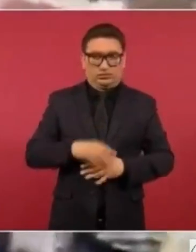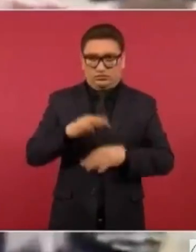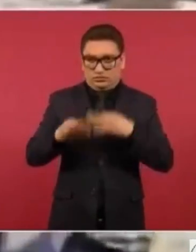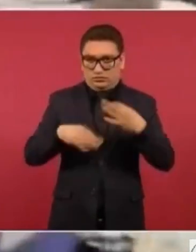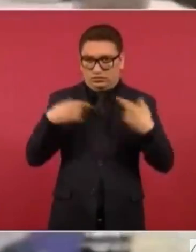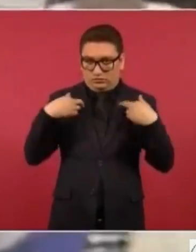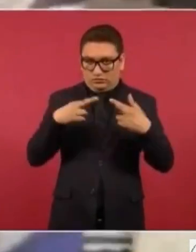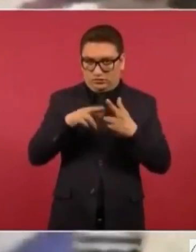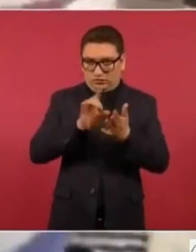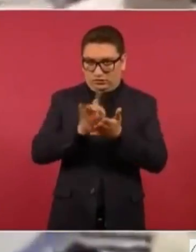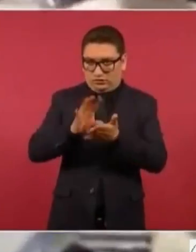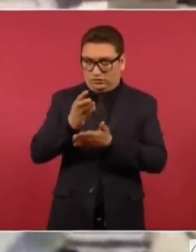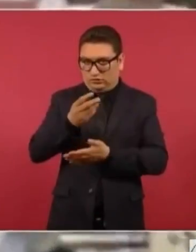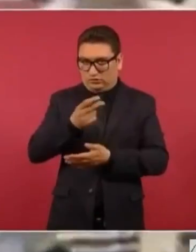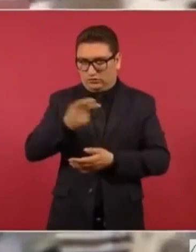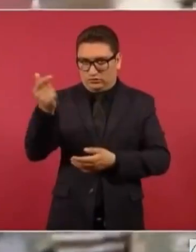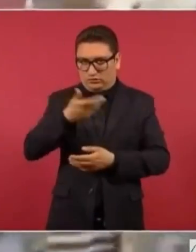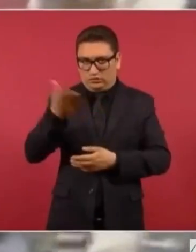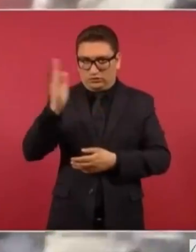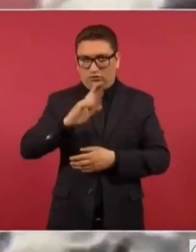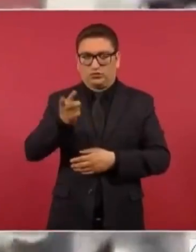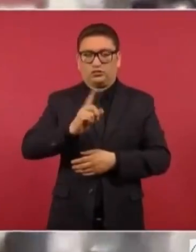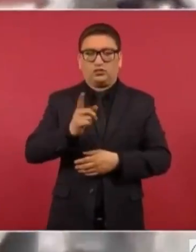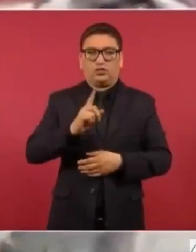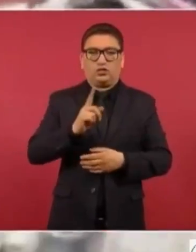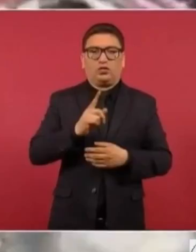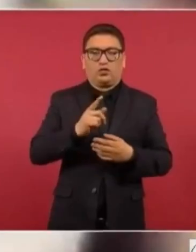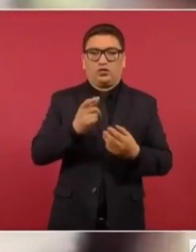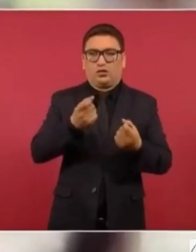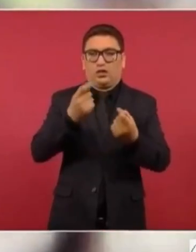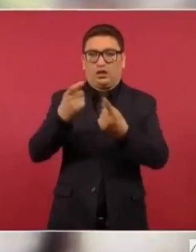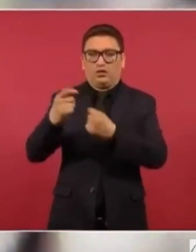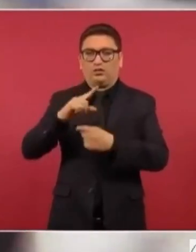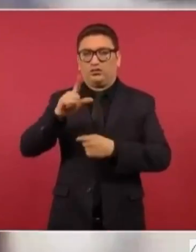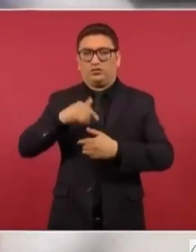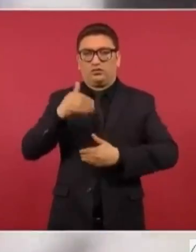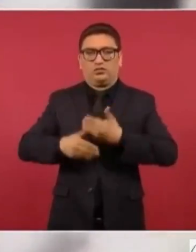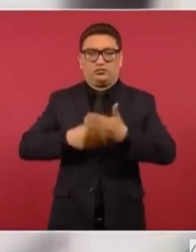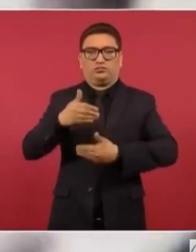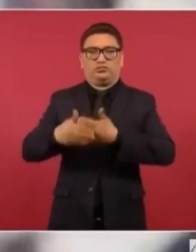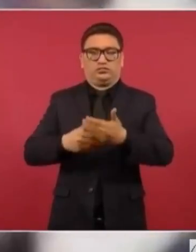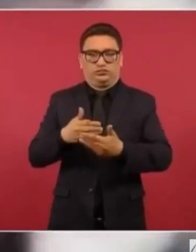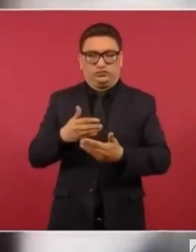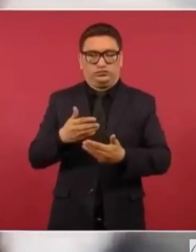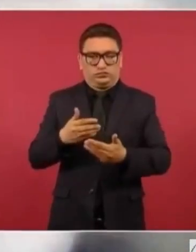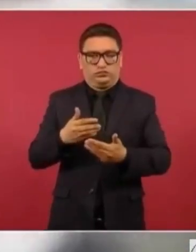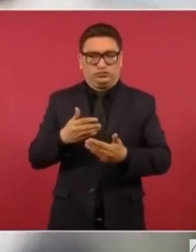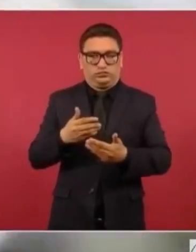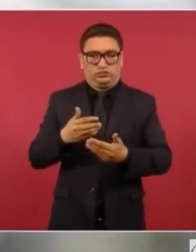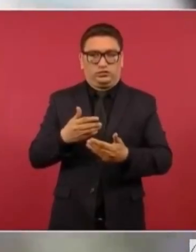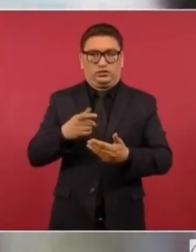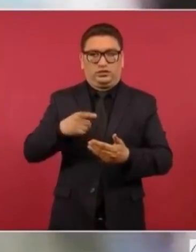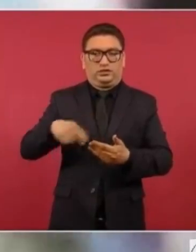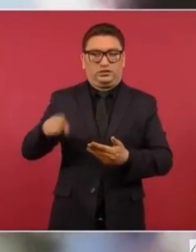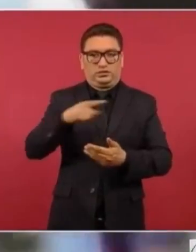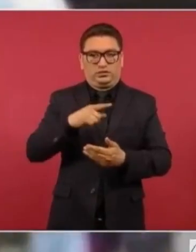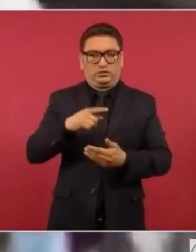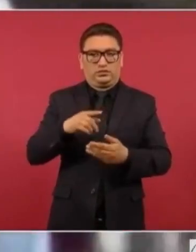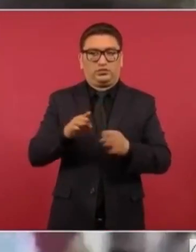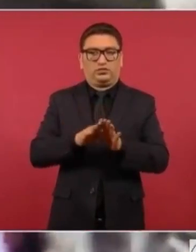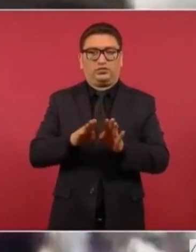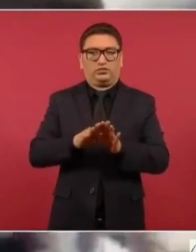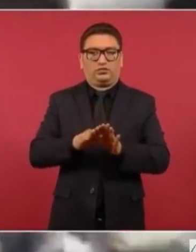Oaxaca? No. Con que despidas a algunos y con que proceses a algunos de los líderes que evidentemente son